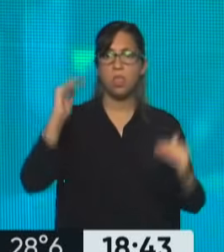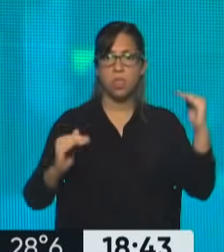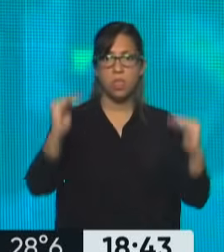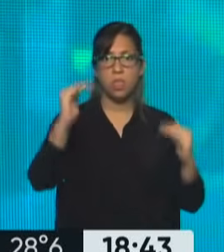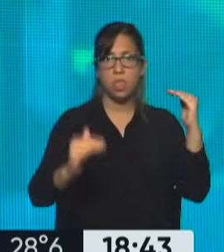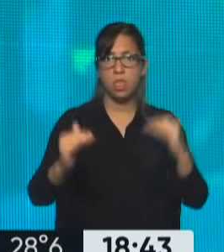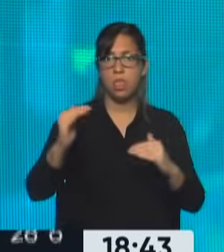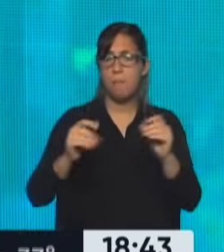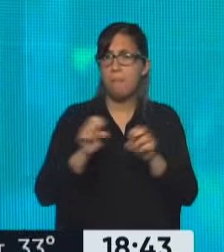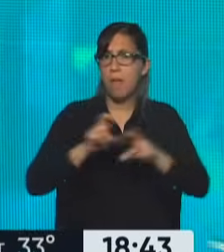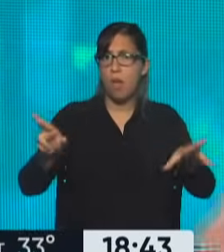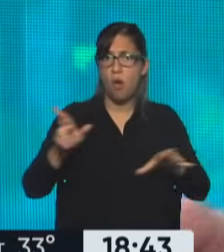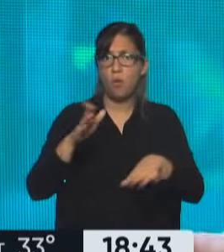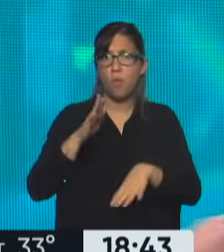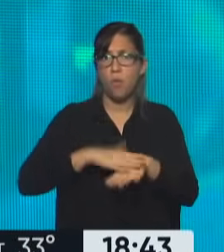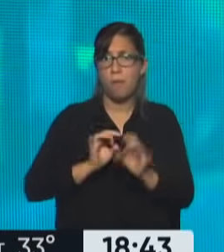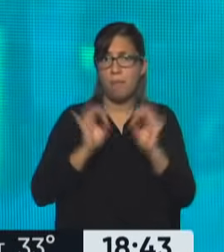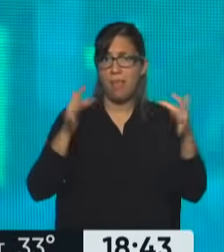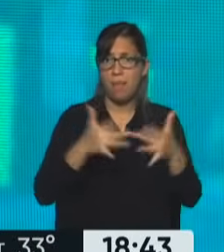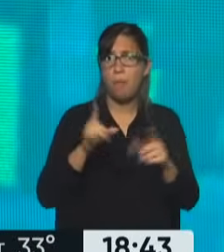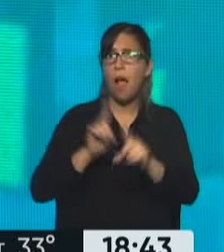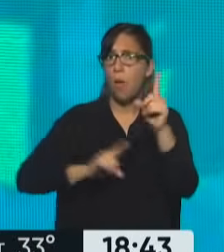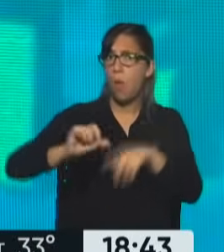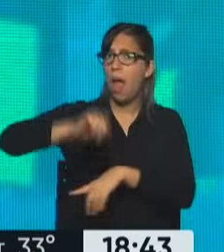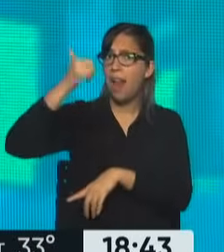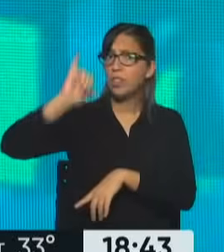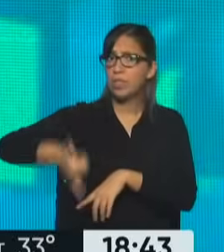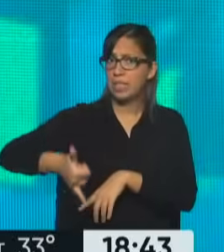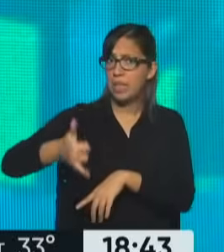más en la pandemia. ¿Quiénes son los ganadores? Porque hay ganadores en la economía durante la pandemia. Hernán, gracias por estar acá.